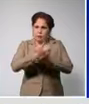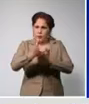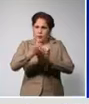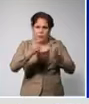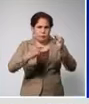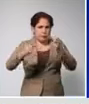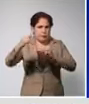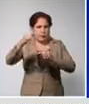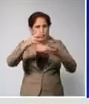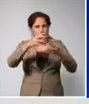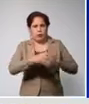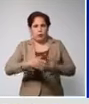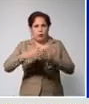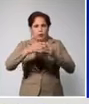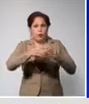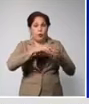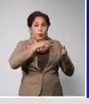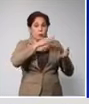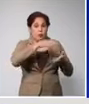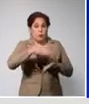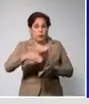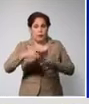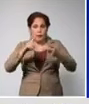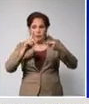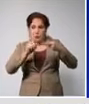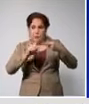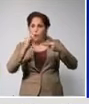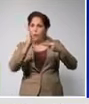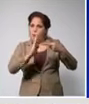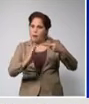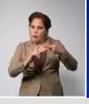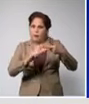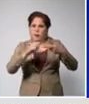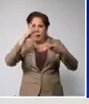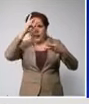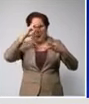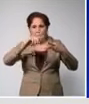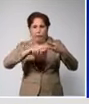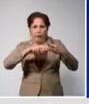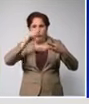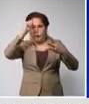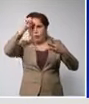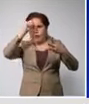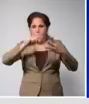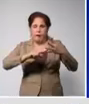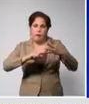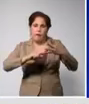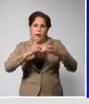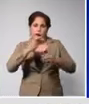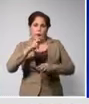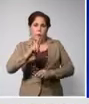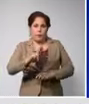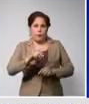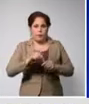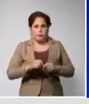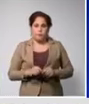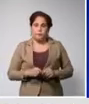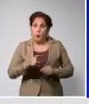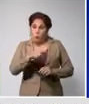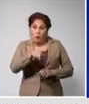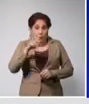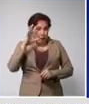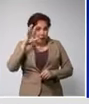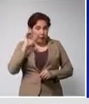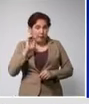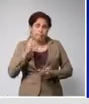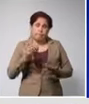cabeza. Le sigue Brasil, le sigue México, la India y el Reino Unido. Como tú ves, Gisela,